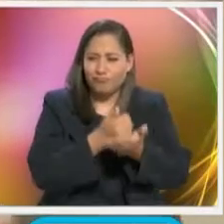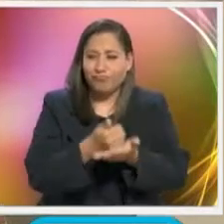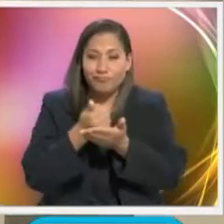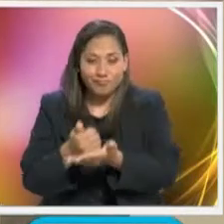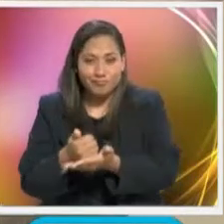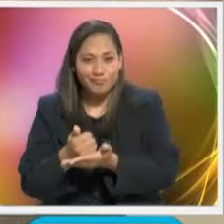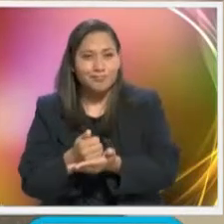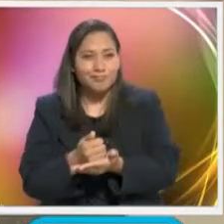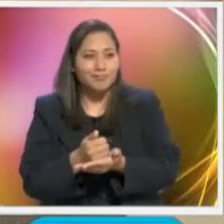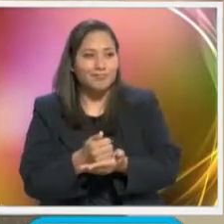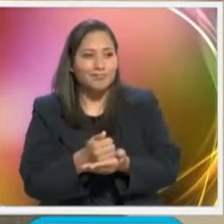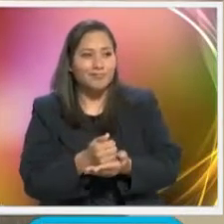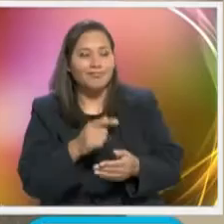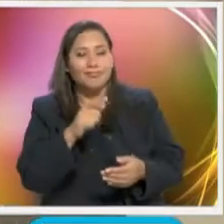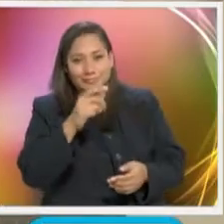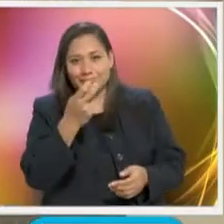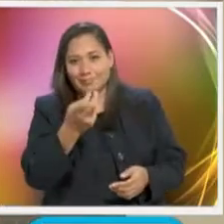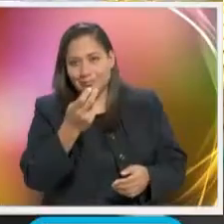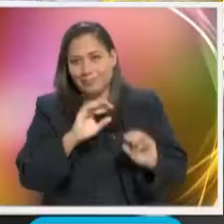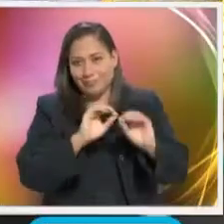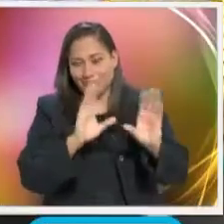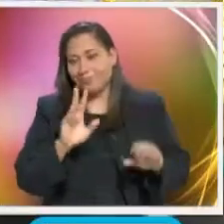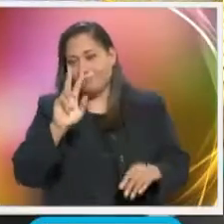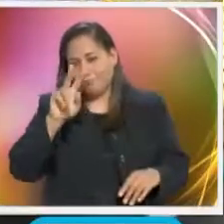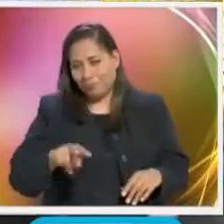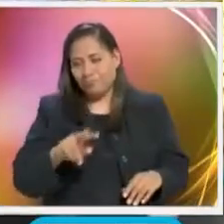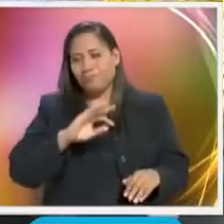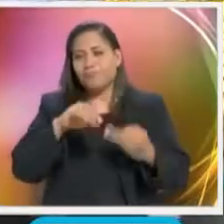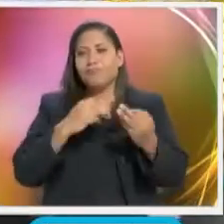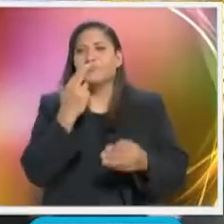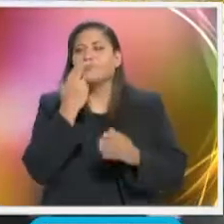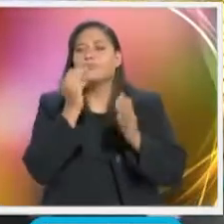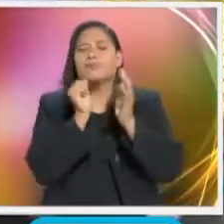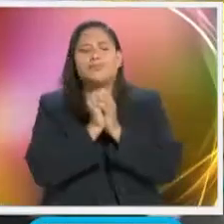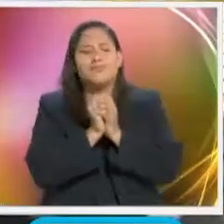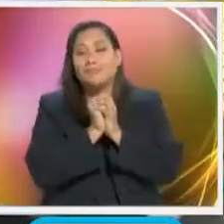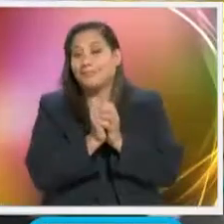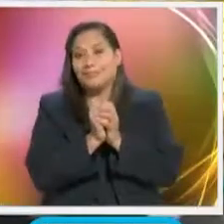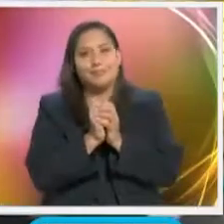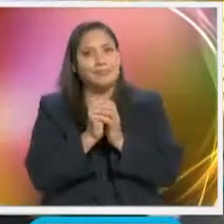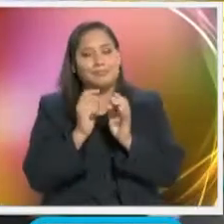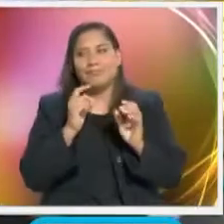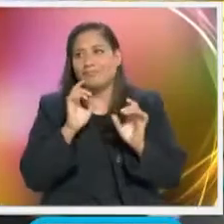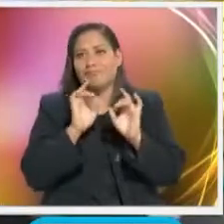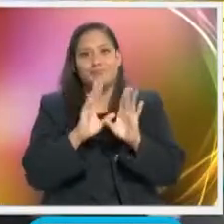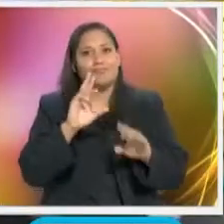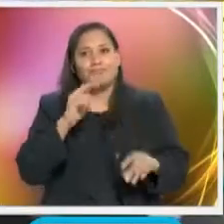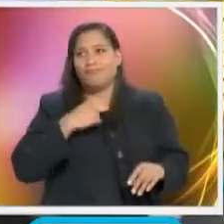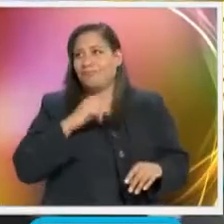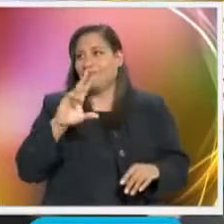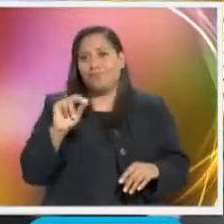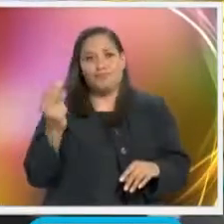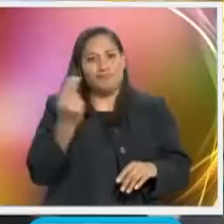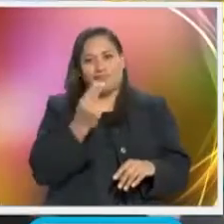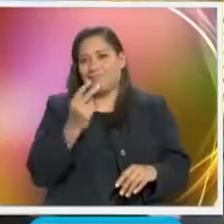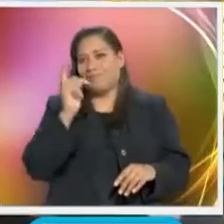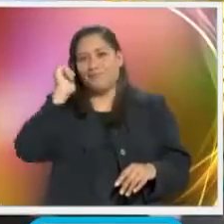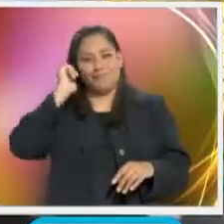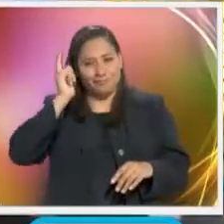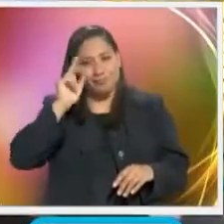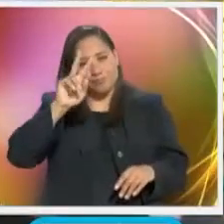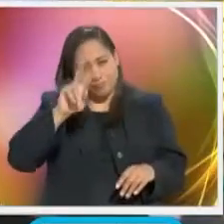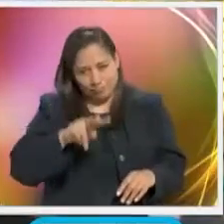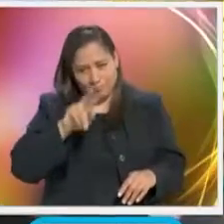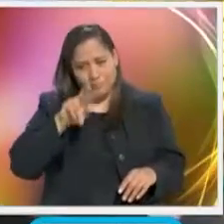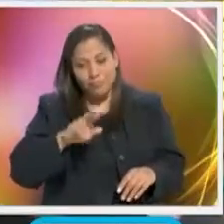y lo que tú quieres ser de grande. Exactamente, pero pues la verdad es que todos rezamos para que un día no los necesitemos ningún día en nuestra casa, la verdad. Por supuesto.